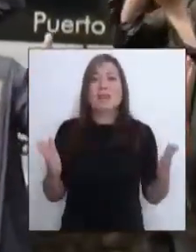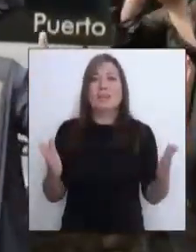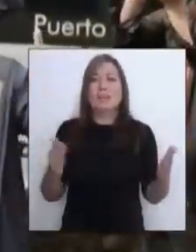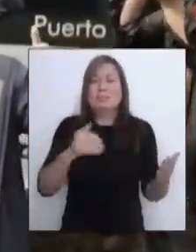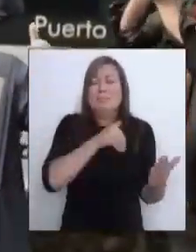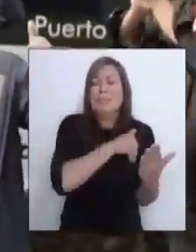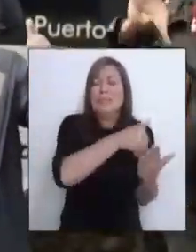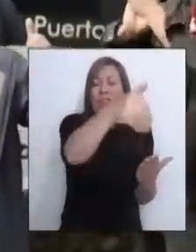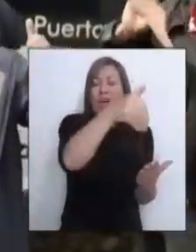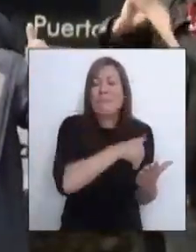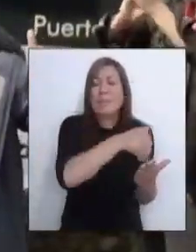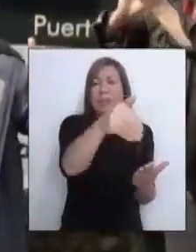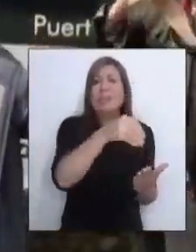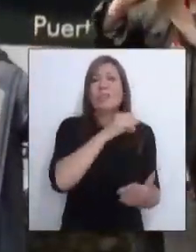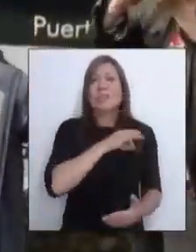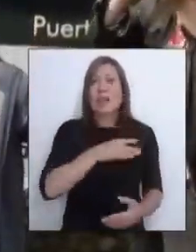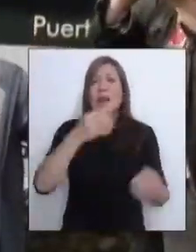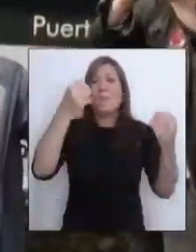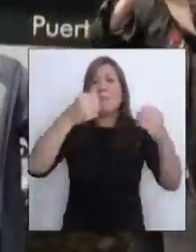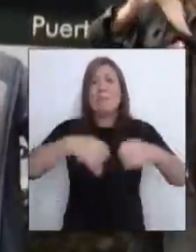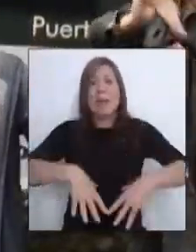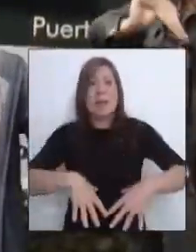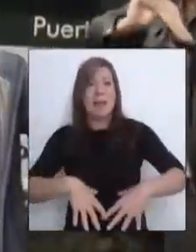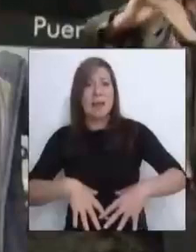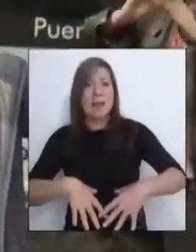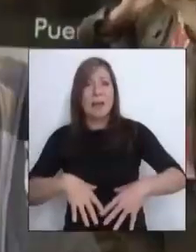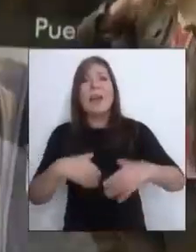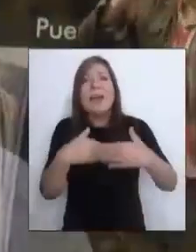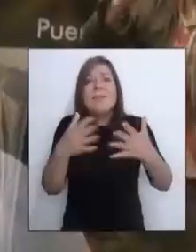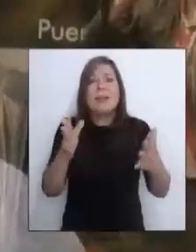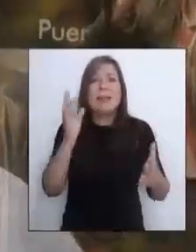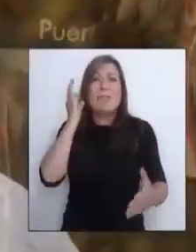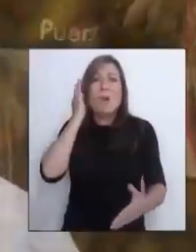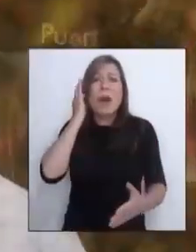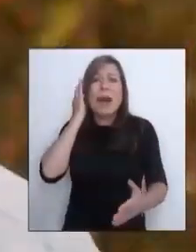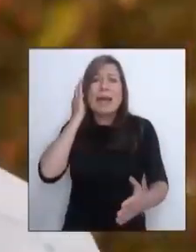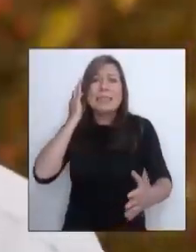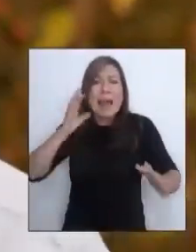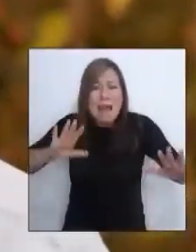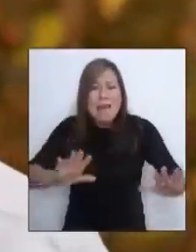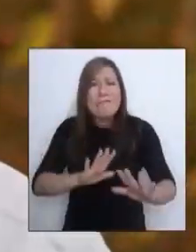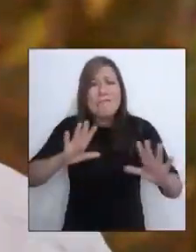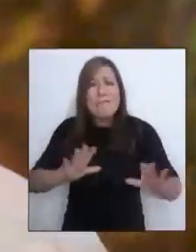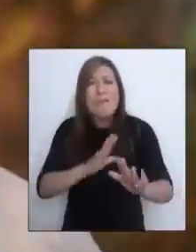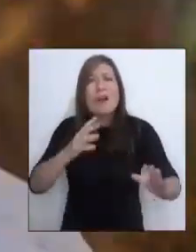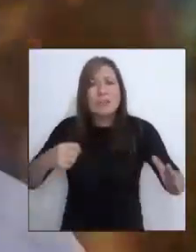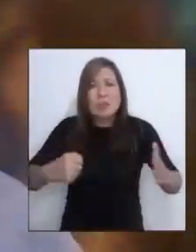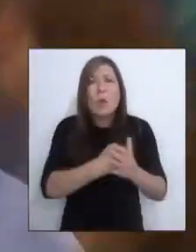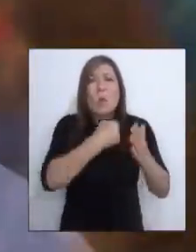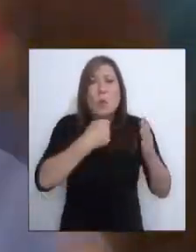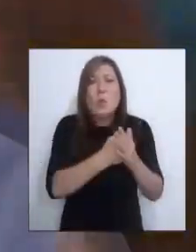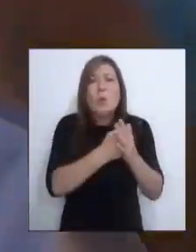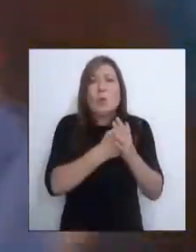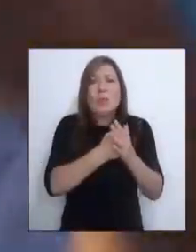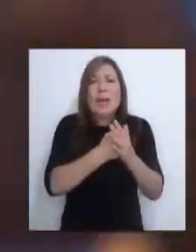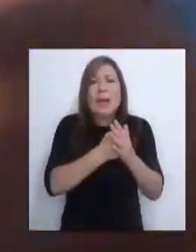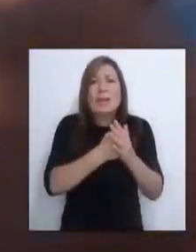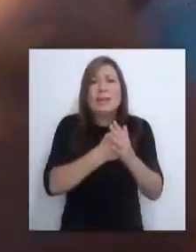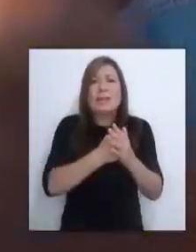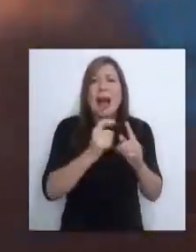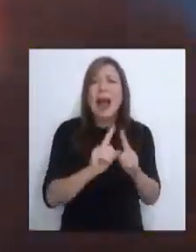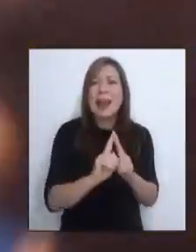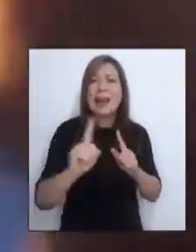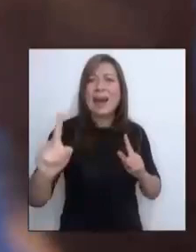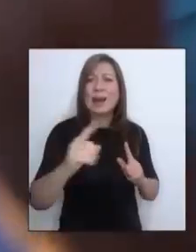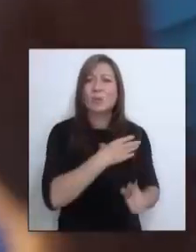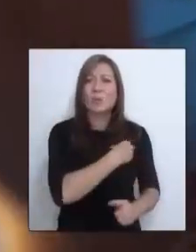libertad que millones de chilenos han perdido. La libertad de las mujeres esforzadas que se desviven por alejar a